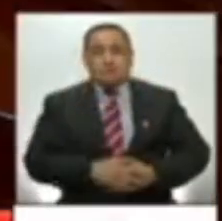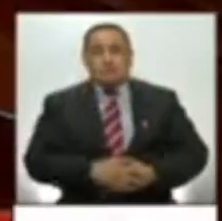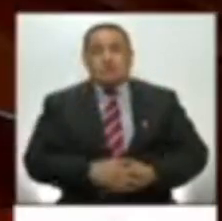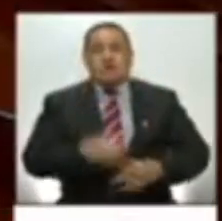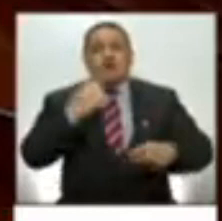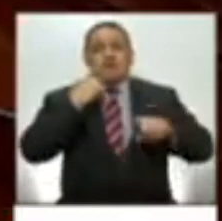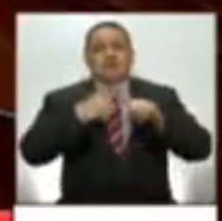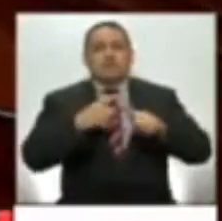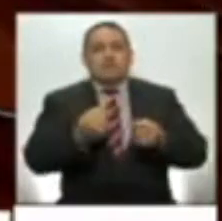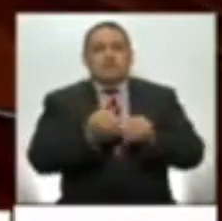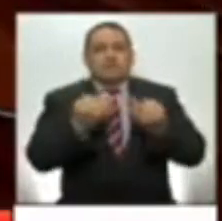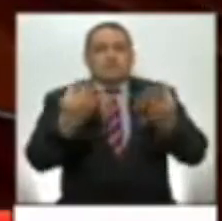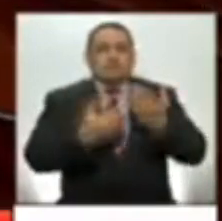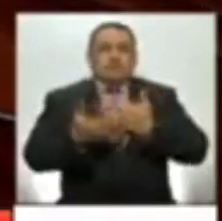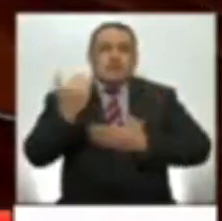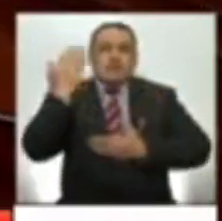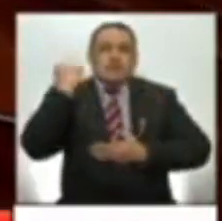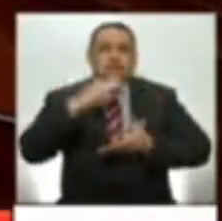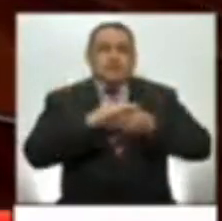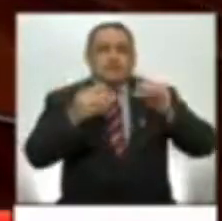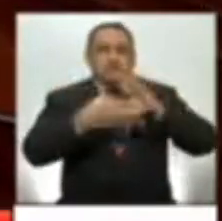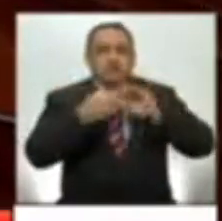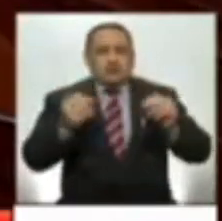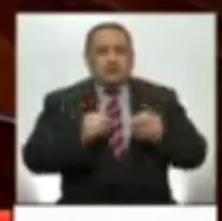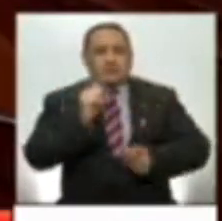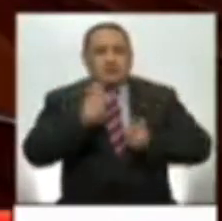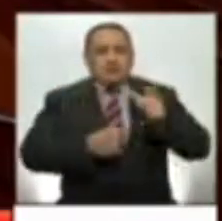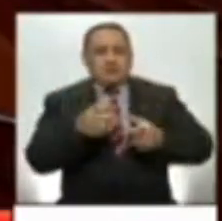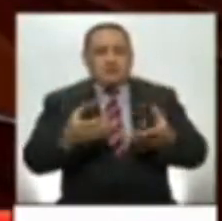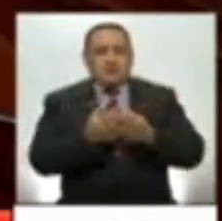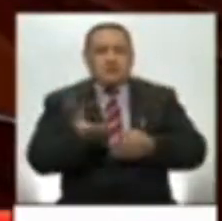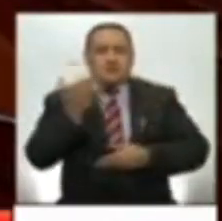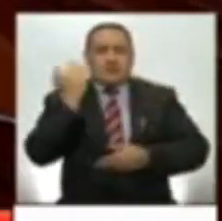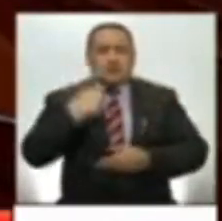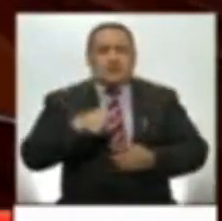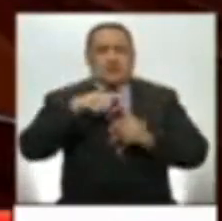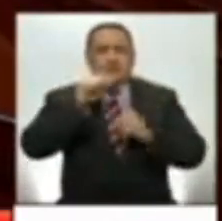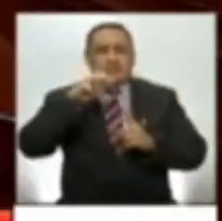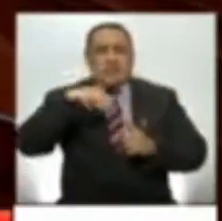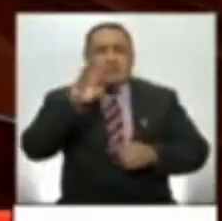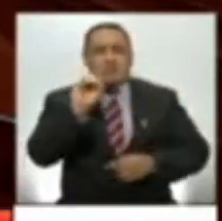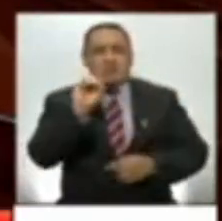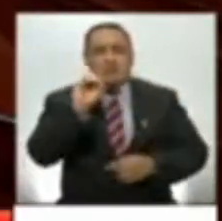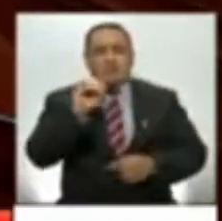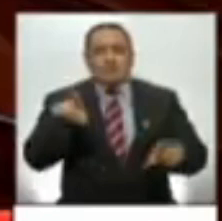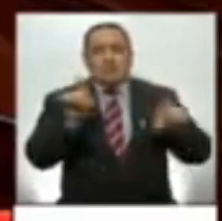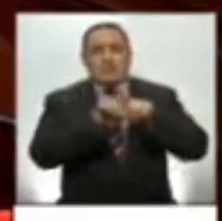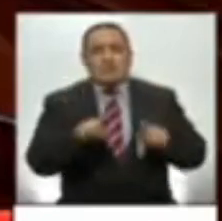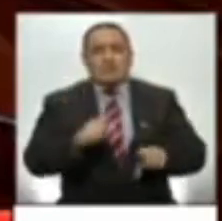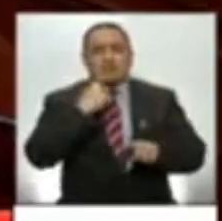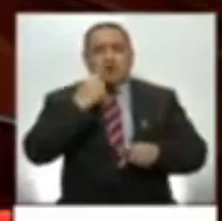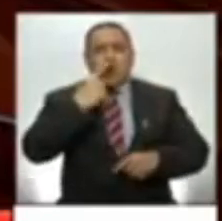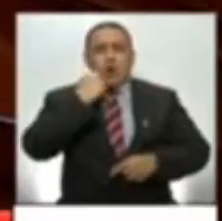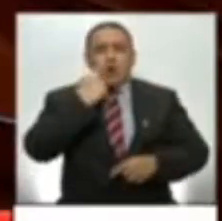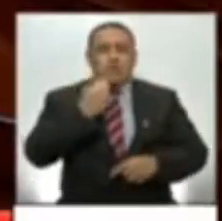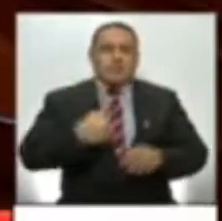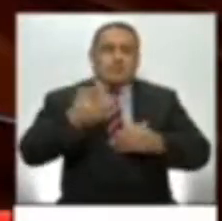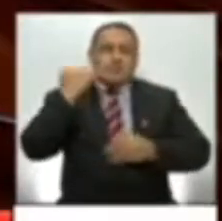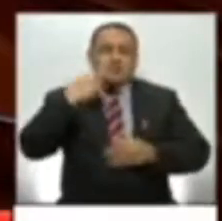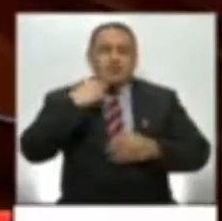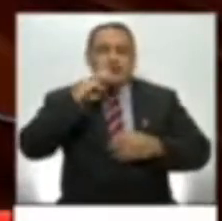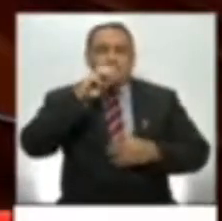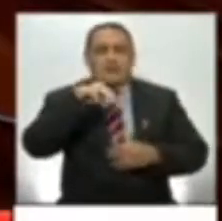Por los mártires de la gesta heroica del Valle de Tambo, por el amauta José Carlos